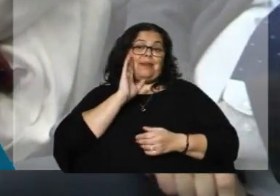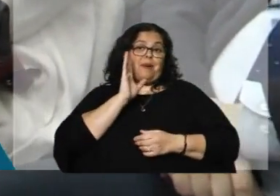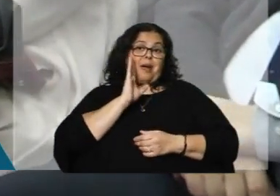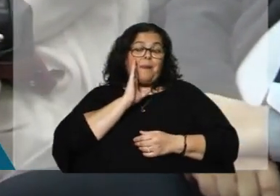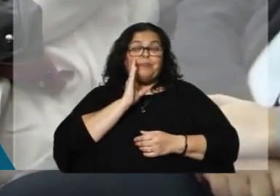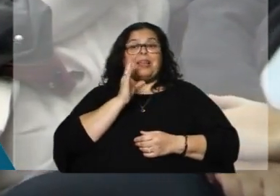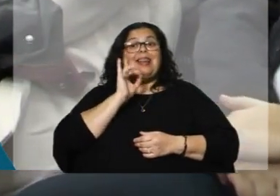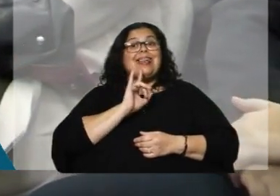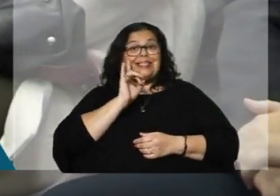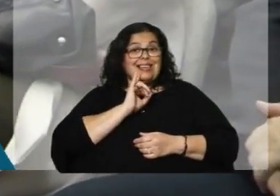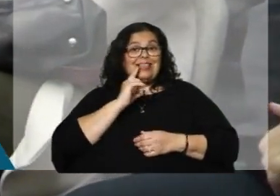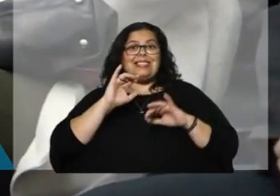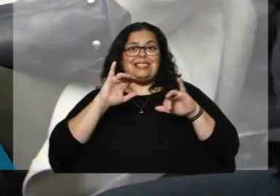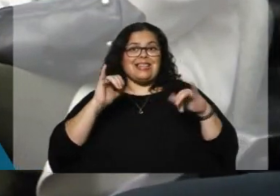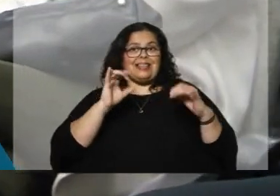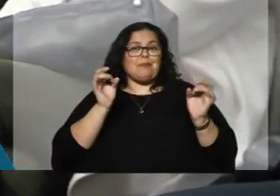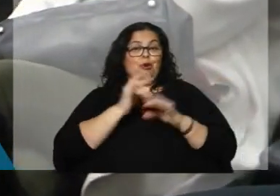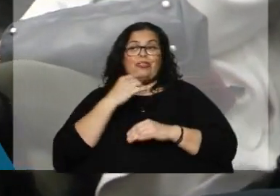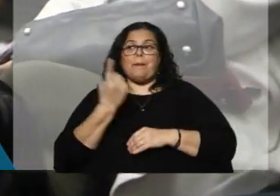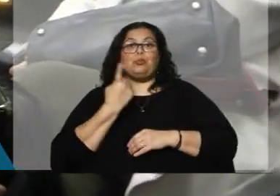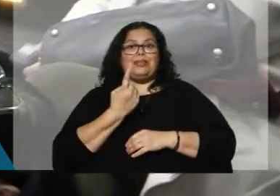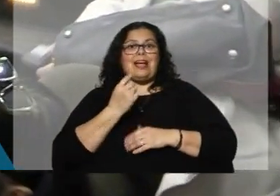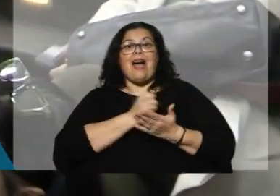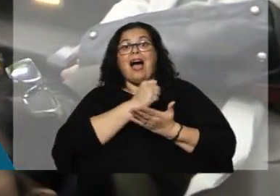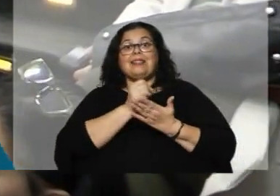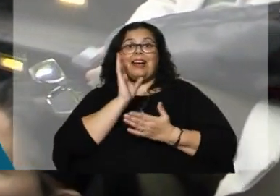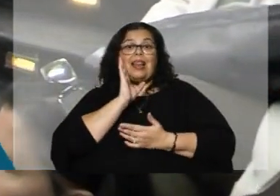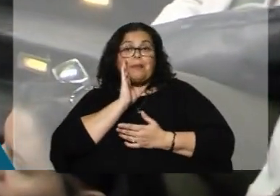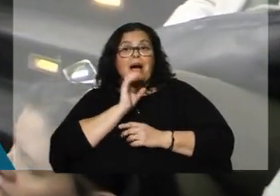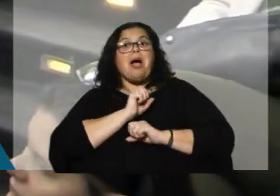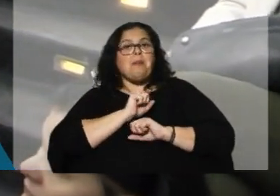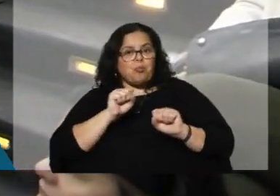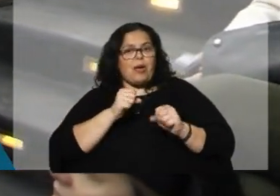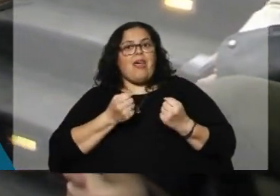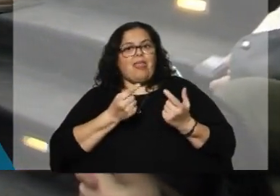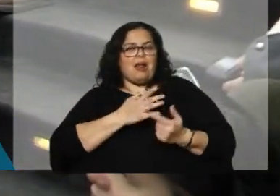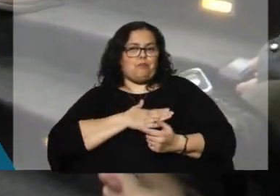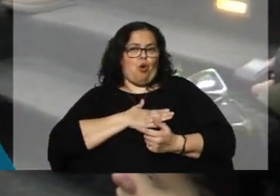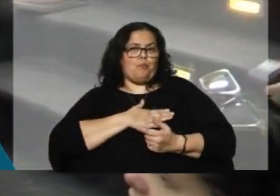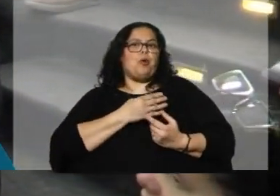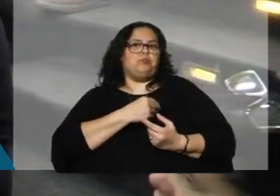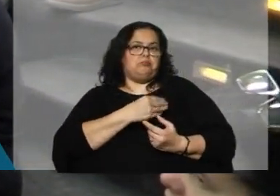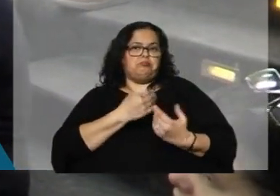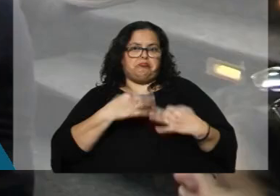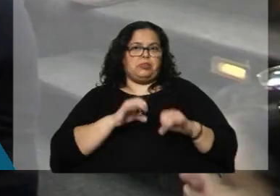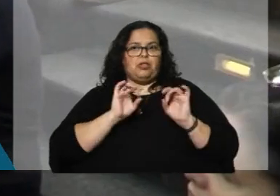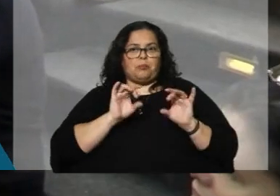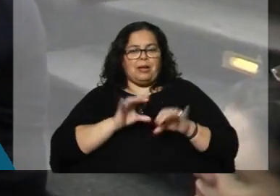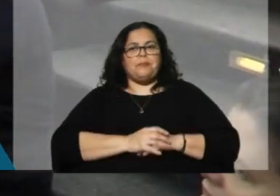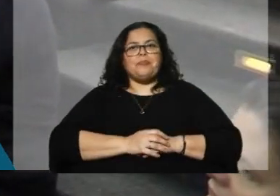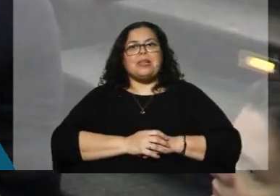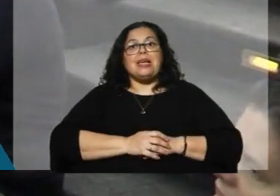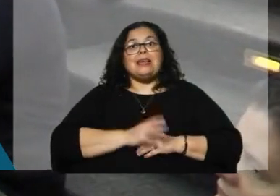mamá pueda brindarle su leche fresca y llegue al volumen que ese niño necesita en los primeros días para estar bien. Sabemos que la leche